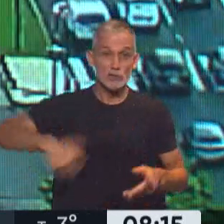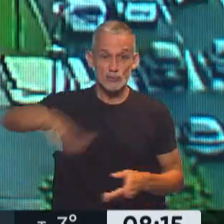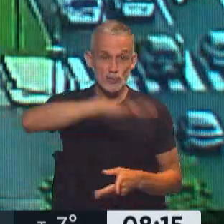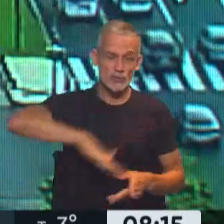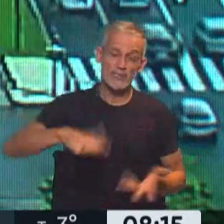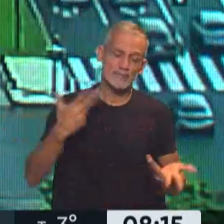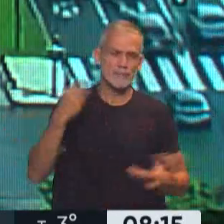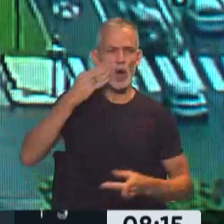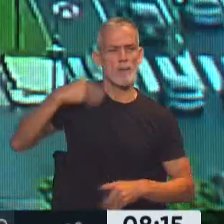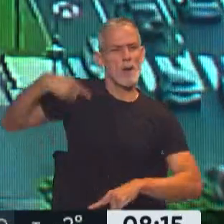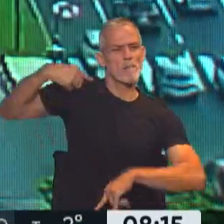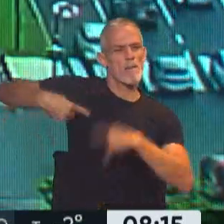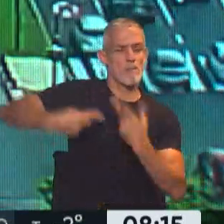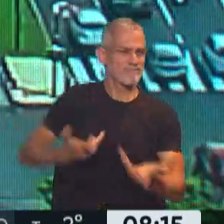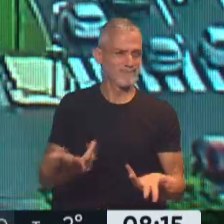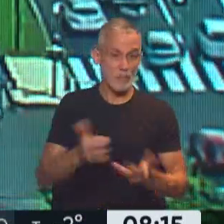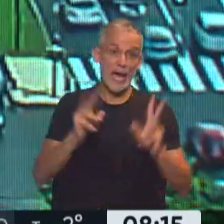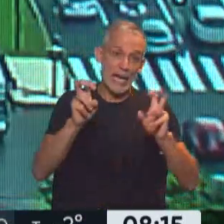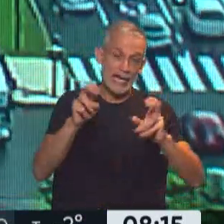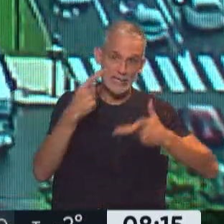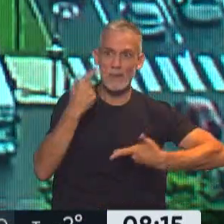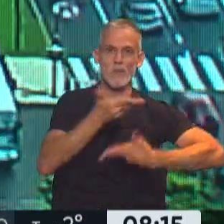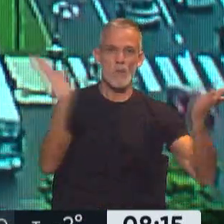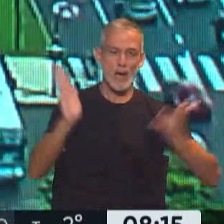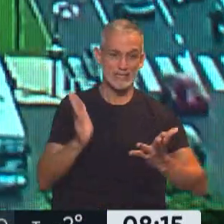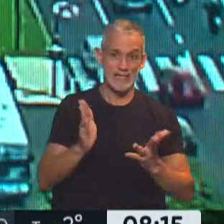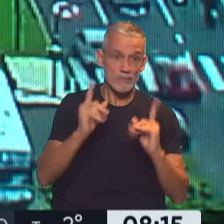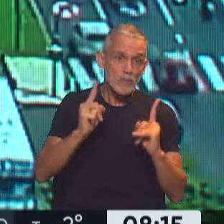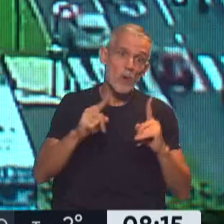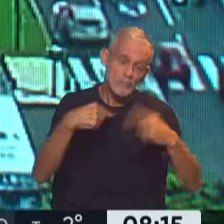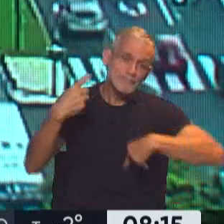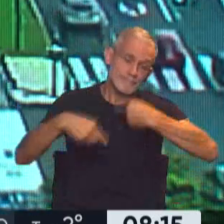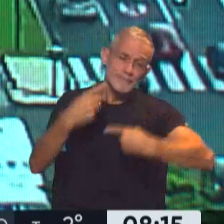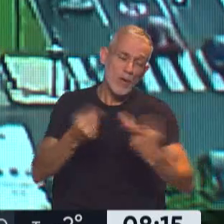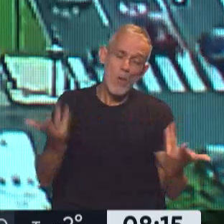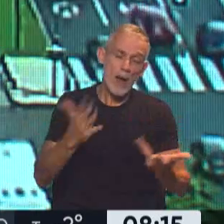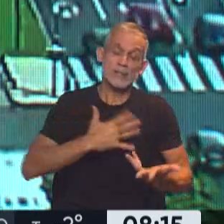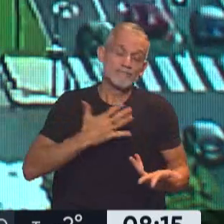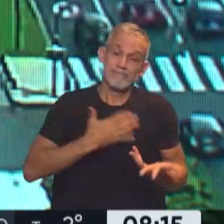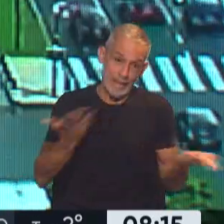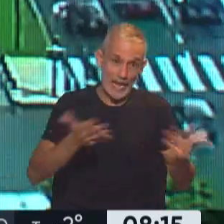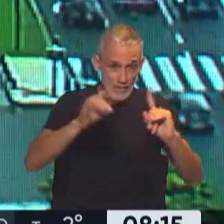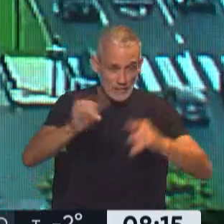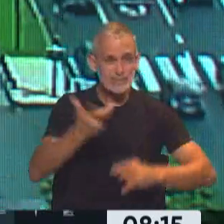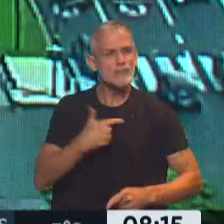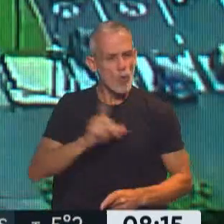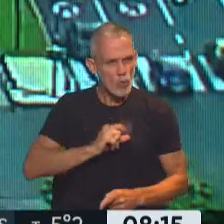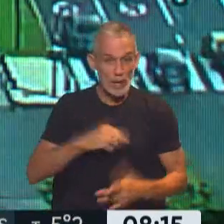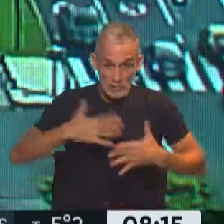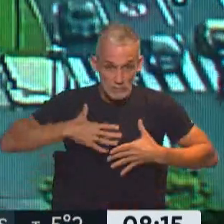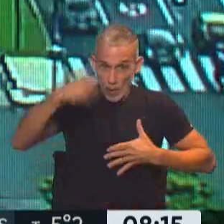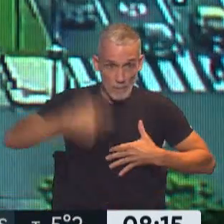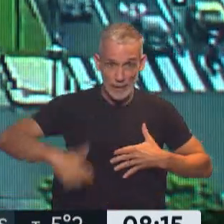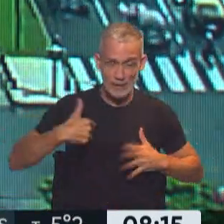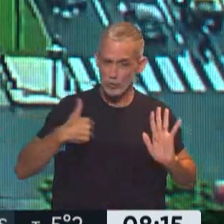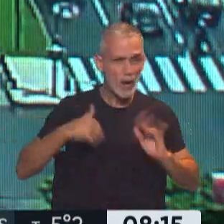todavía patriarcal. Digo afortunadamente porque el tema se visibiliza, lamentablemente sucede, ocurre, y eso nos duele. Yo en particular no